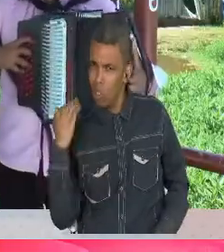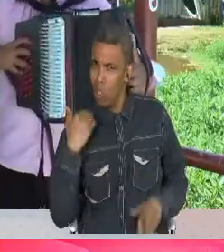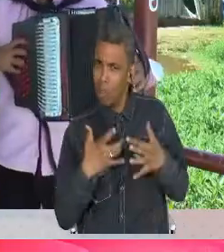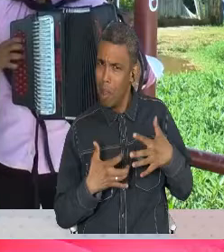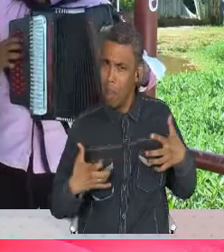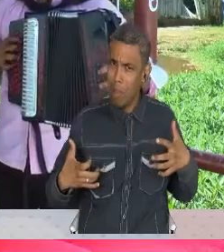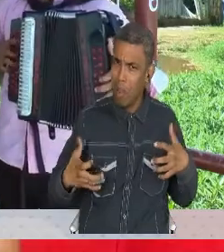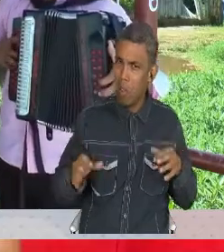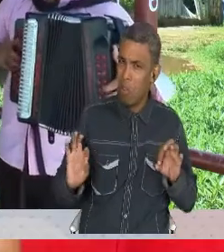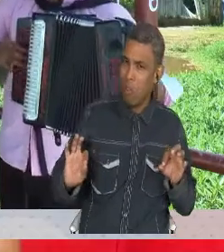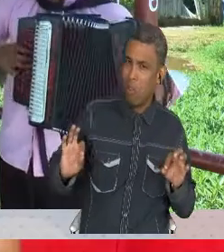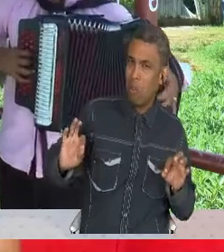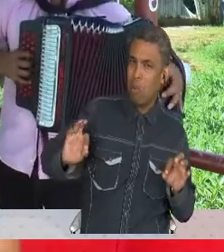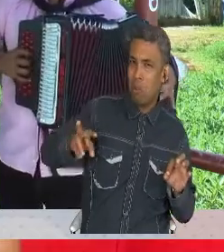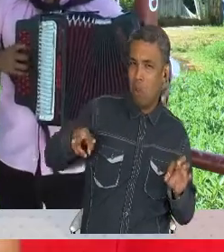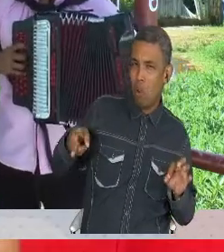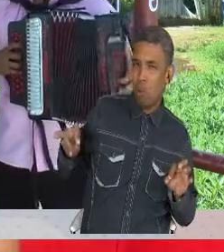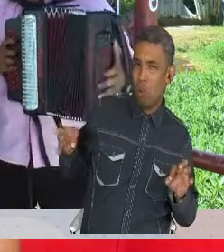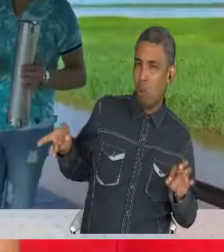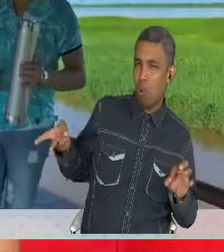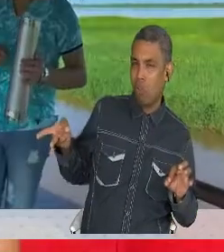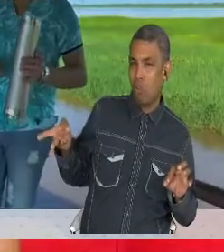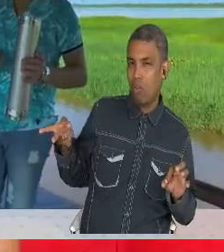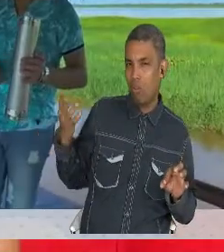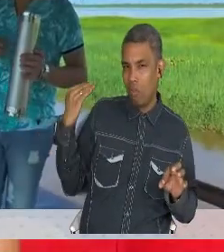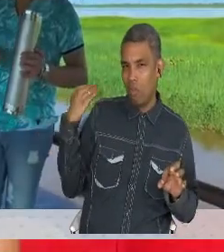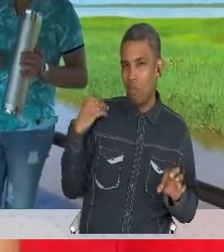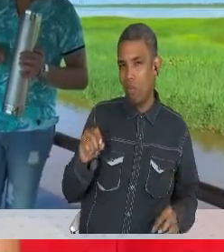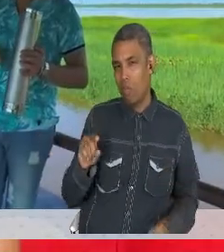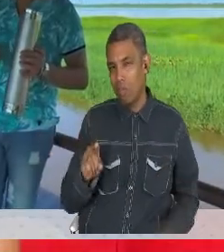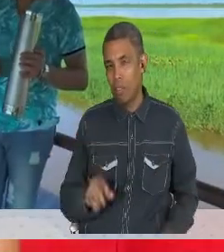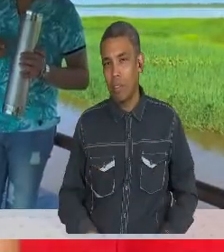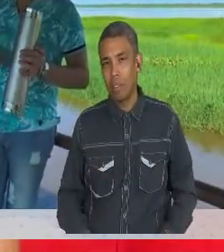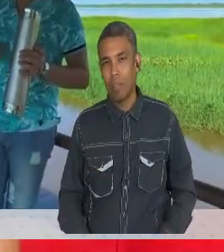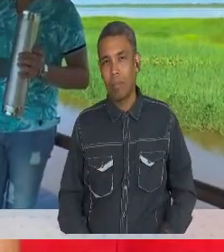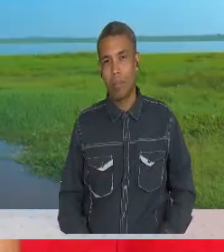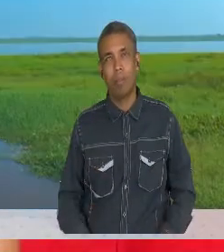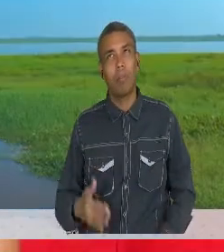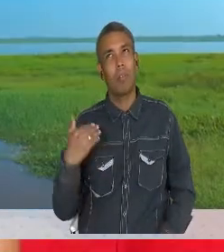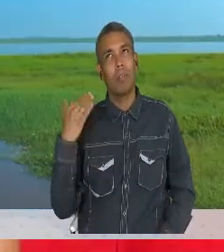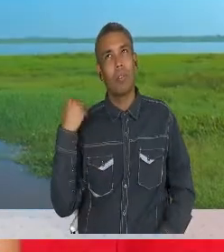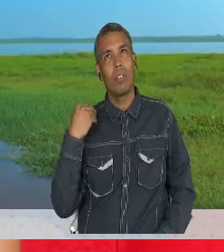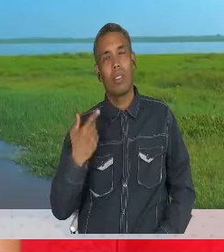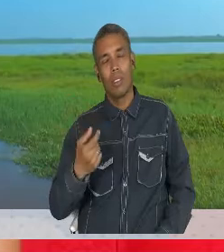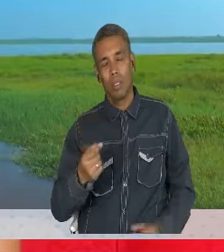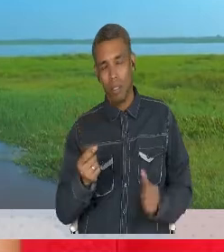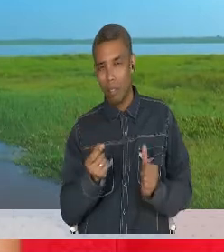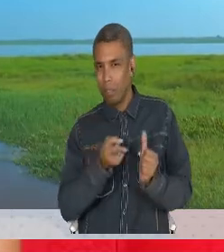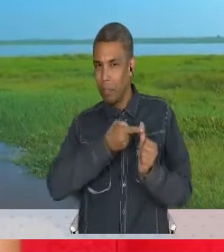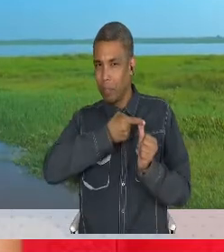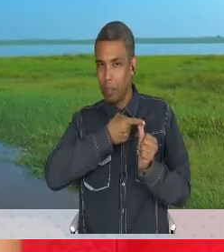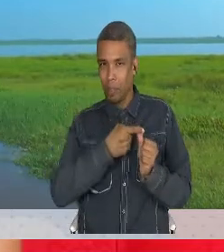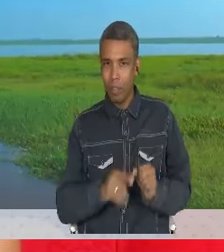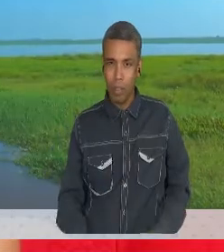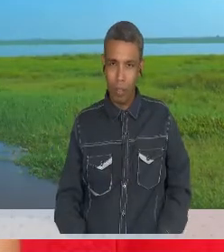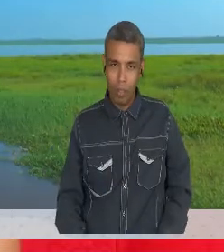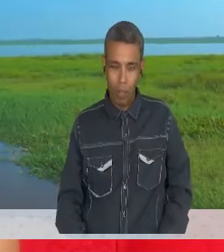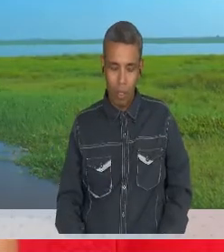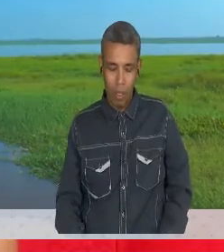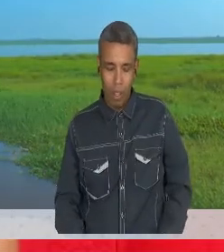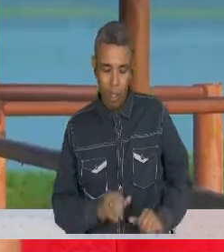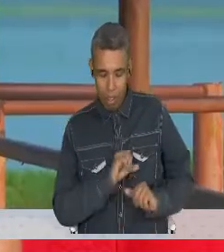otros temas? Bueno, yo inicié fue con las baladas, con las rancheras, con la música para planchar, como